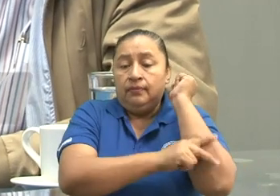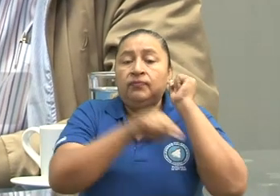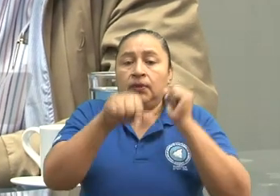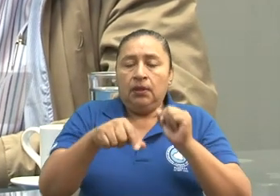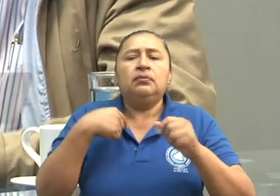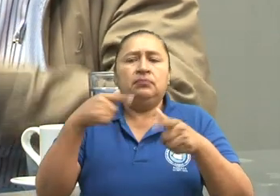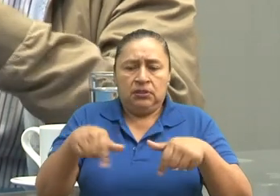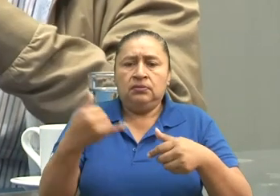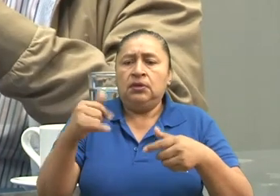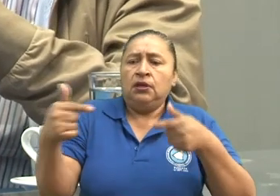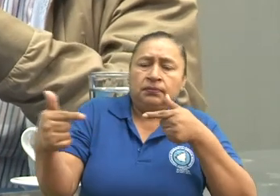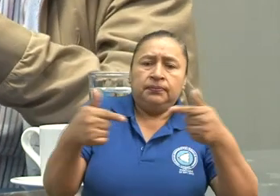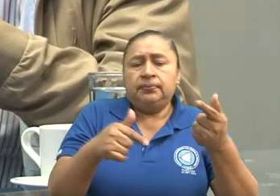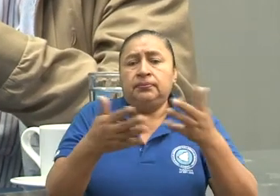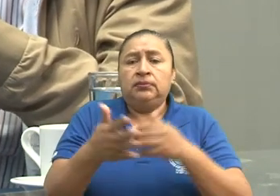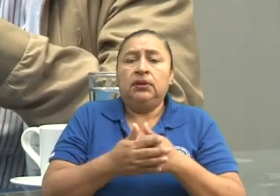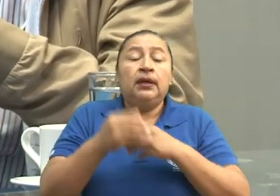caen combatiendo. Entonces, el